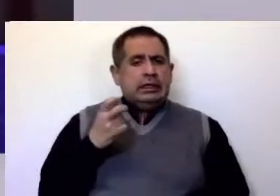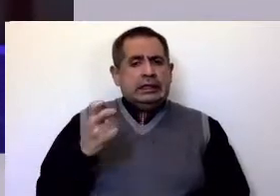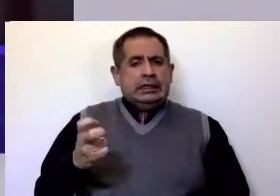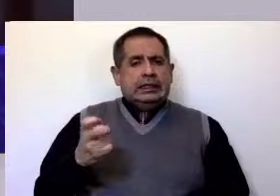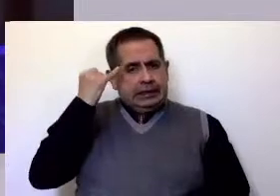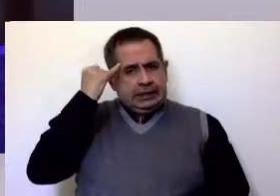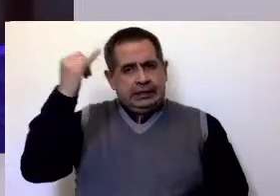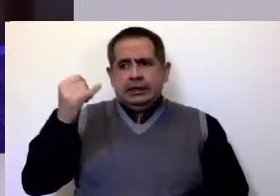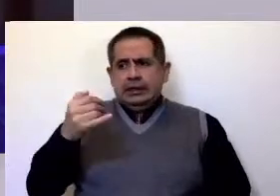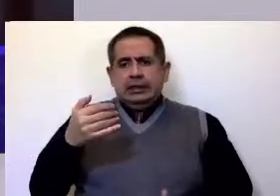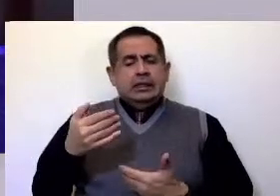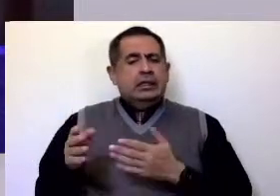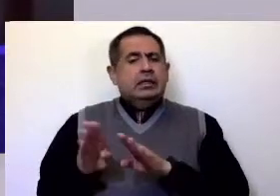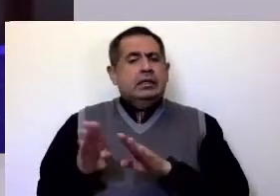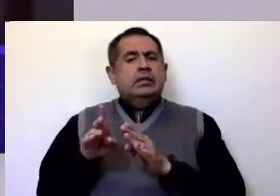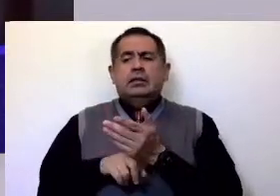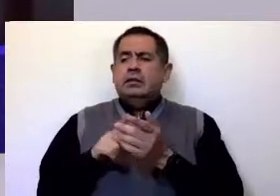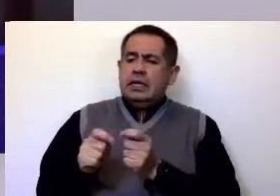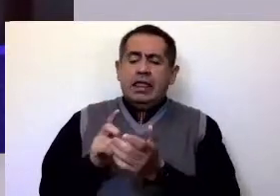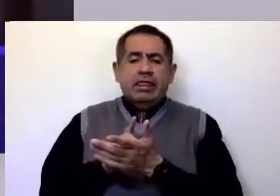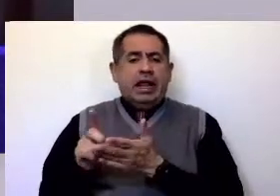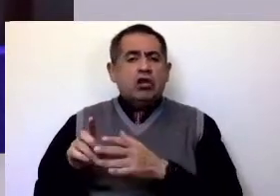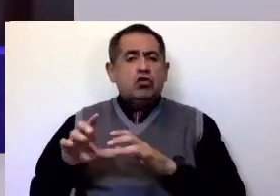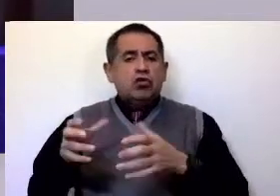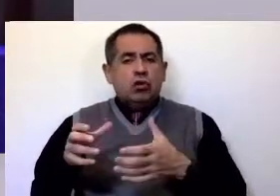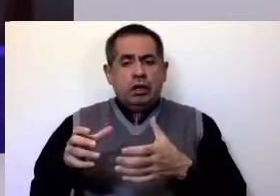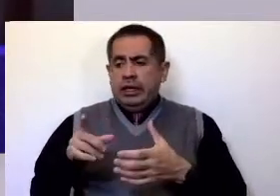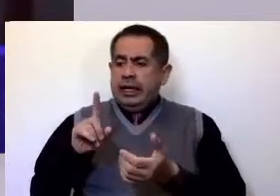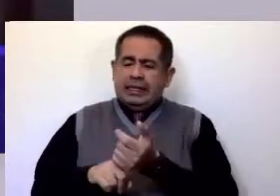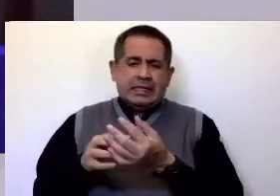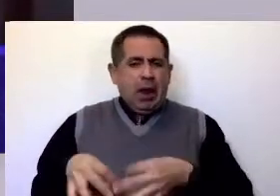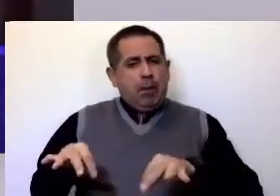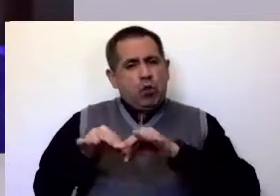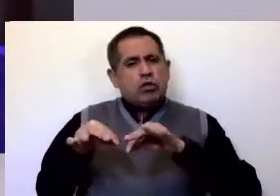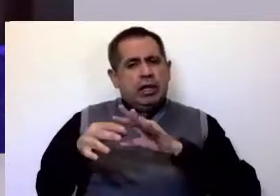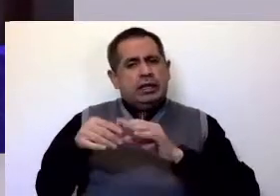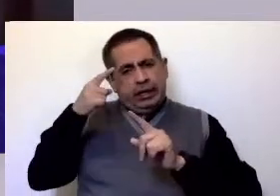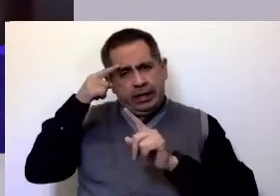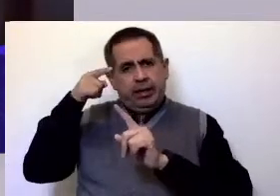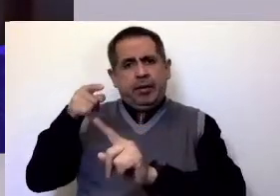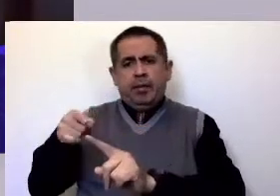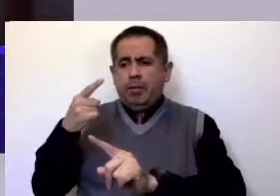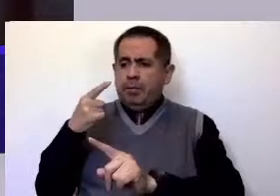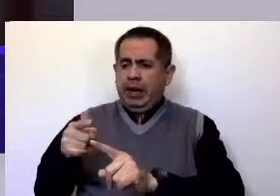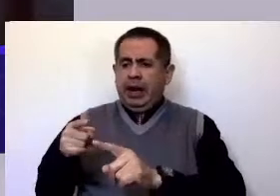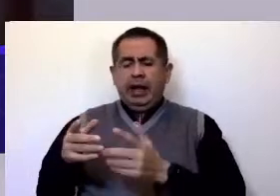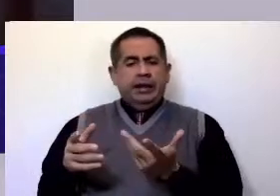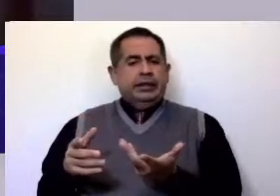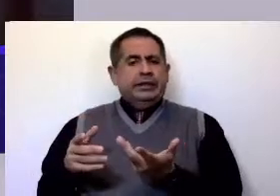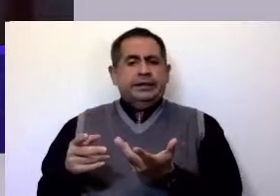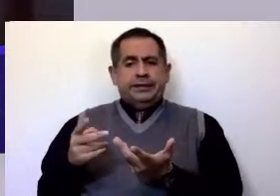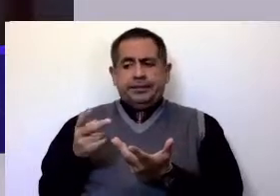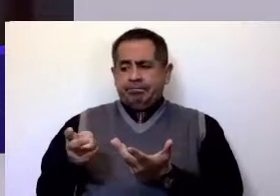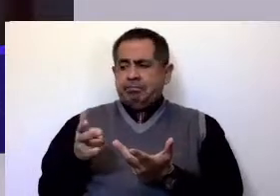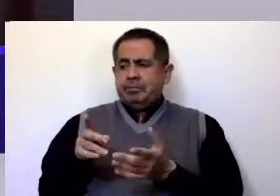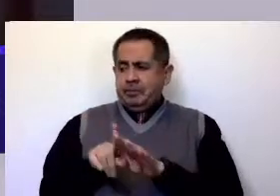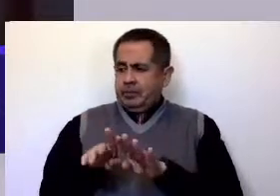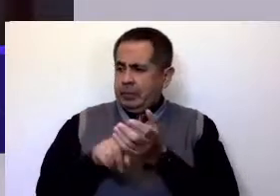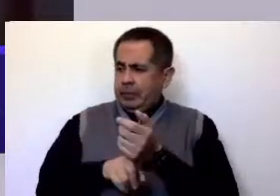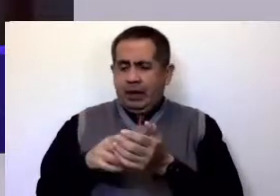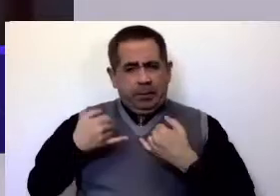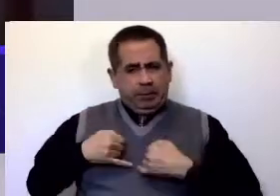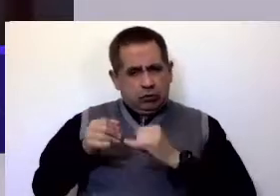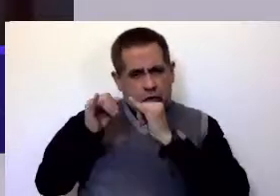constitucional a desempeñar un papel fundamental en la medida en que a través de éste el individuo